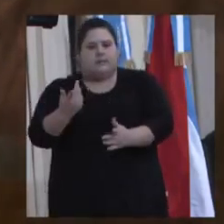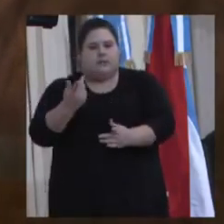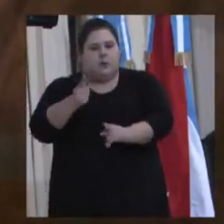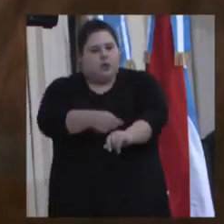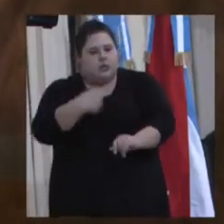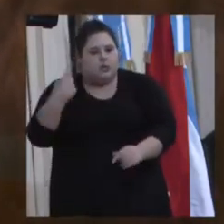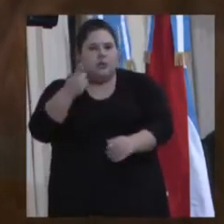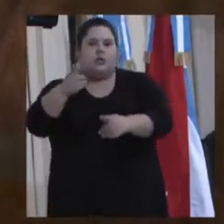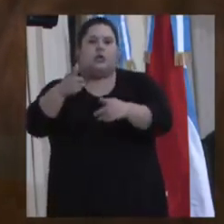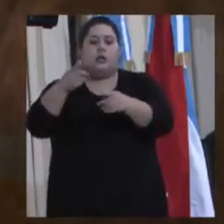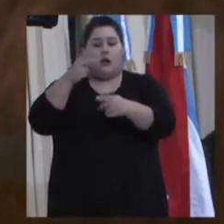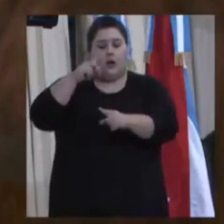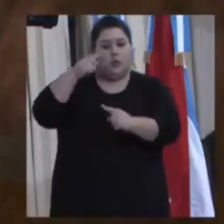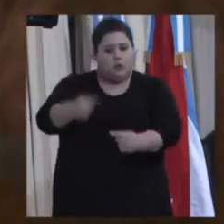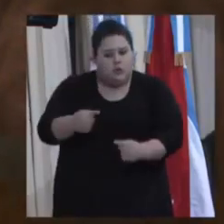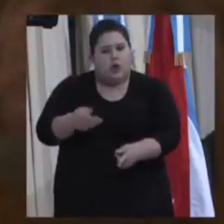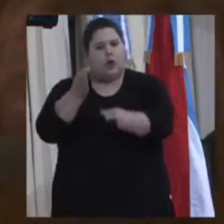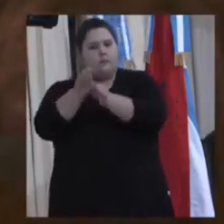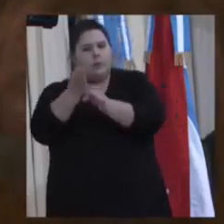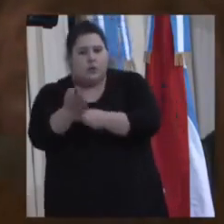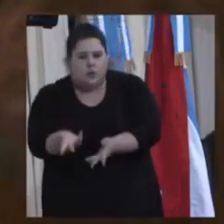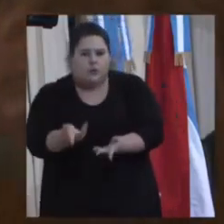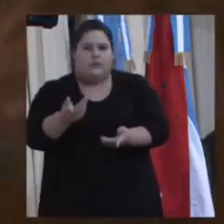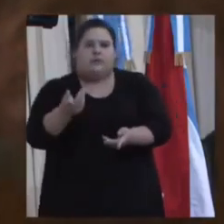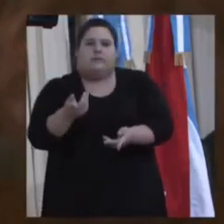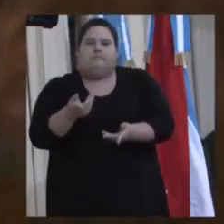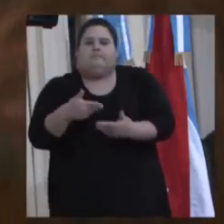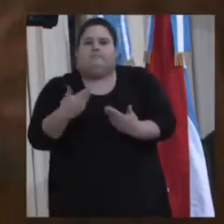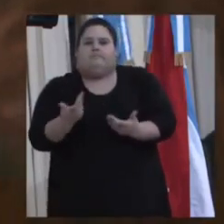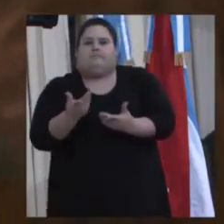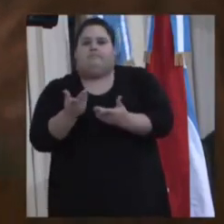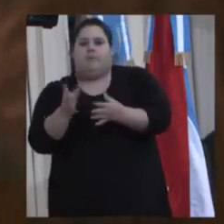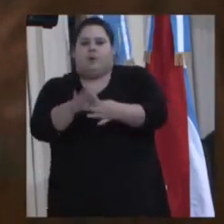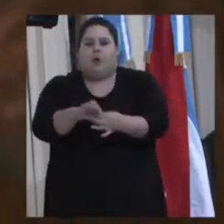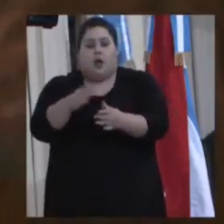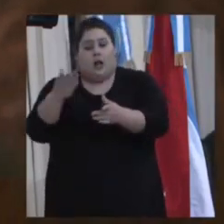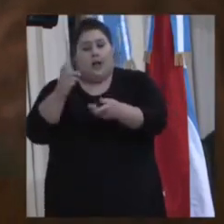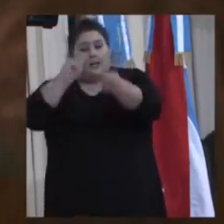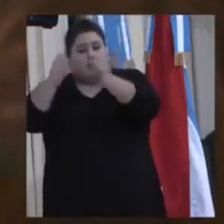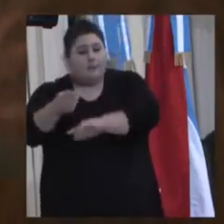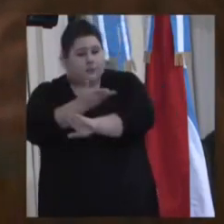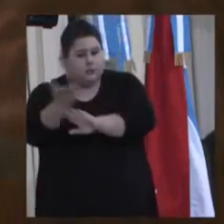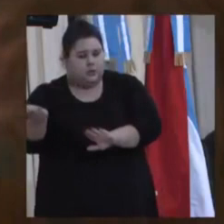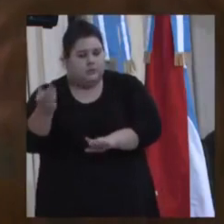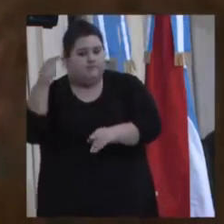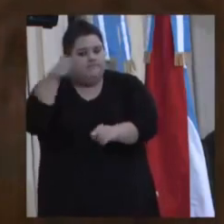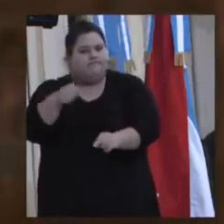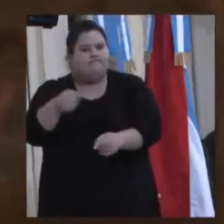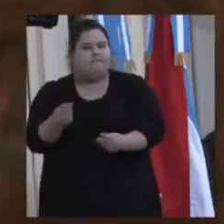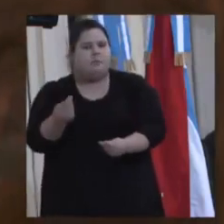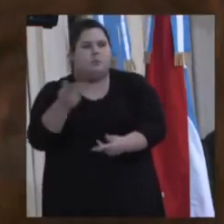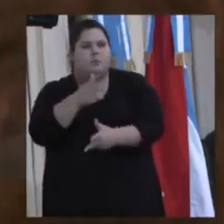transformaciones institucionales, pedagógicas, institucionales, a la transformación social. En ese caso uno podría